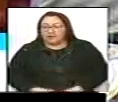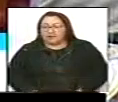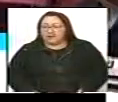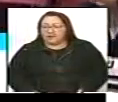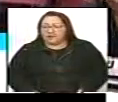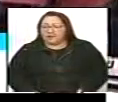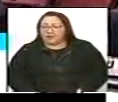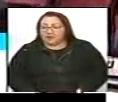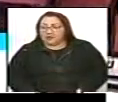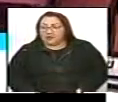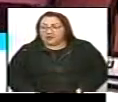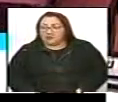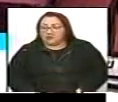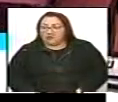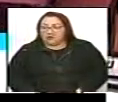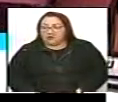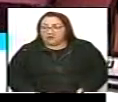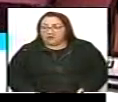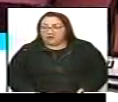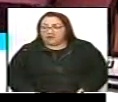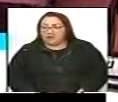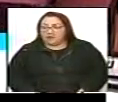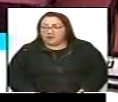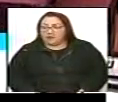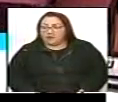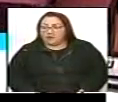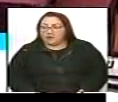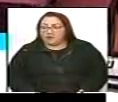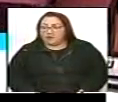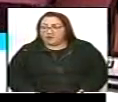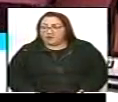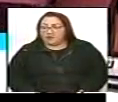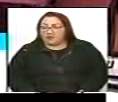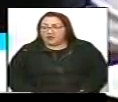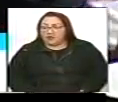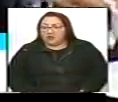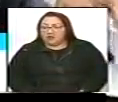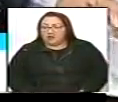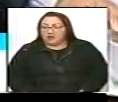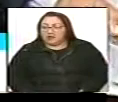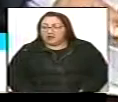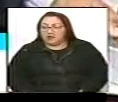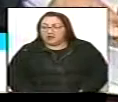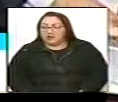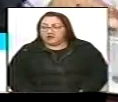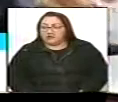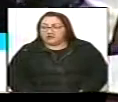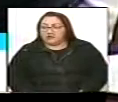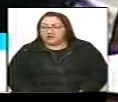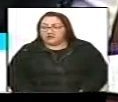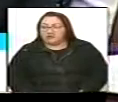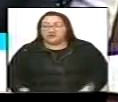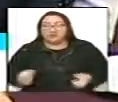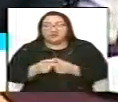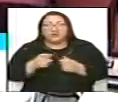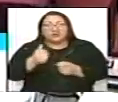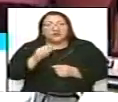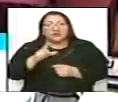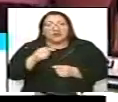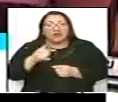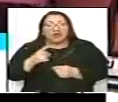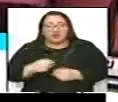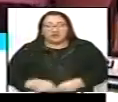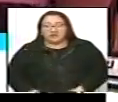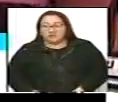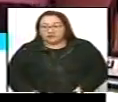Gracias. ¿Puede concluir, congresista Acosta? Presidente, me pide la colega Salgado una interrupción, por favor. Por excepción, vamos a